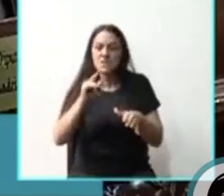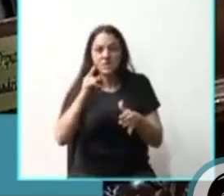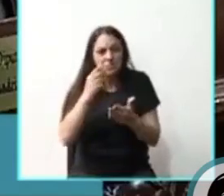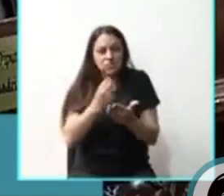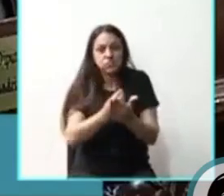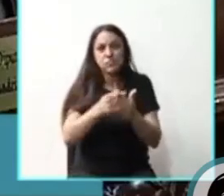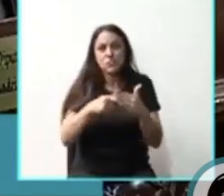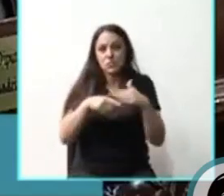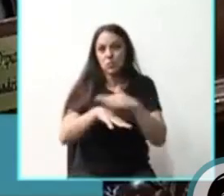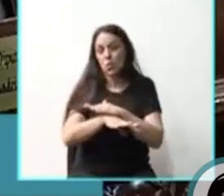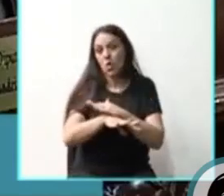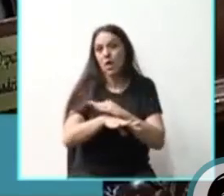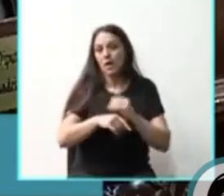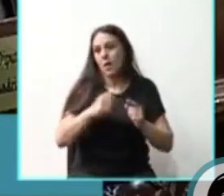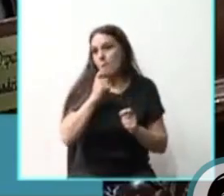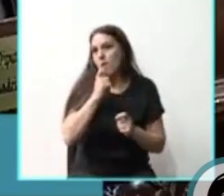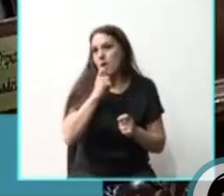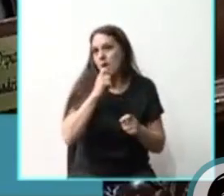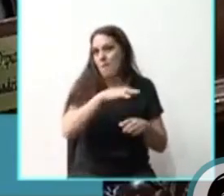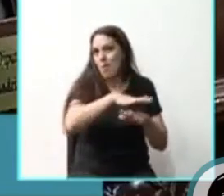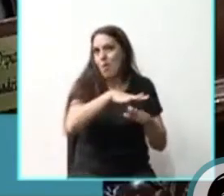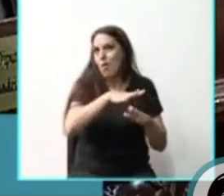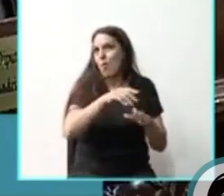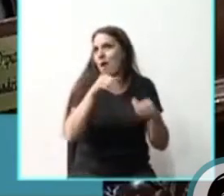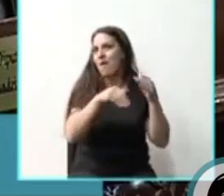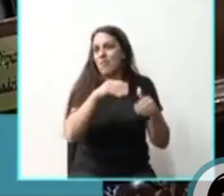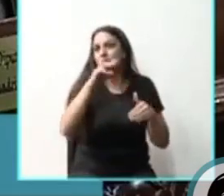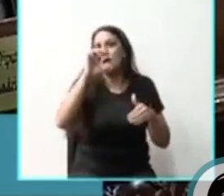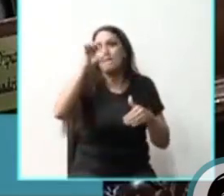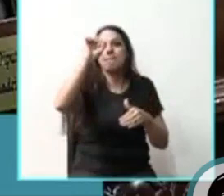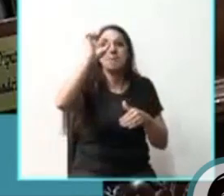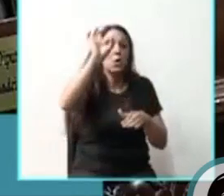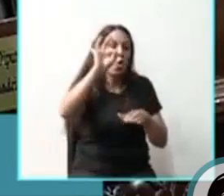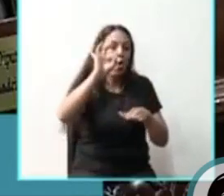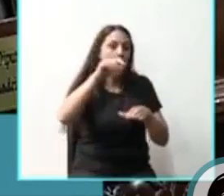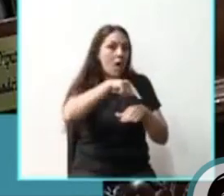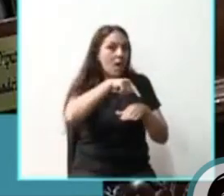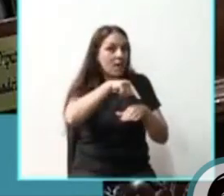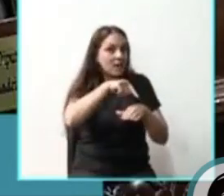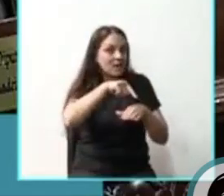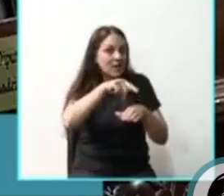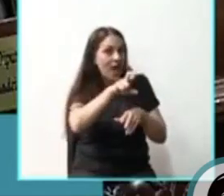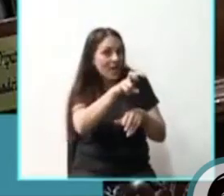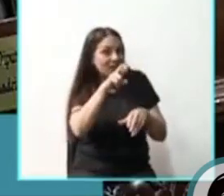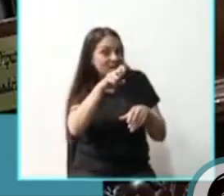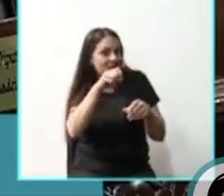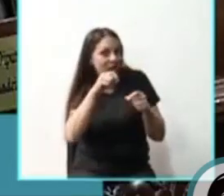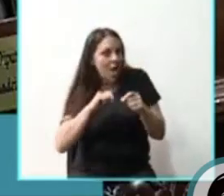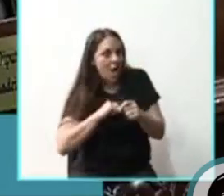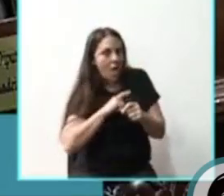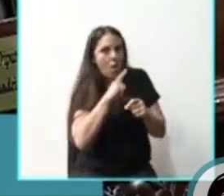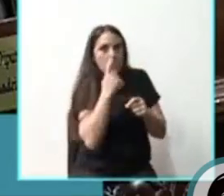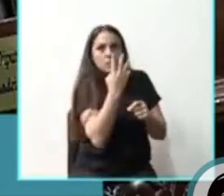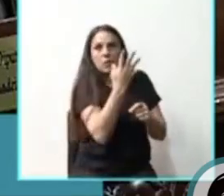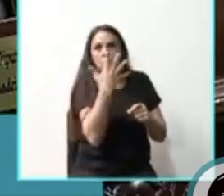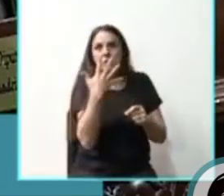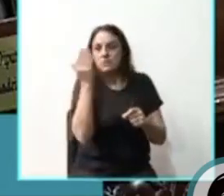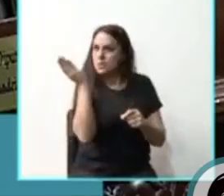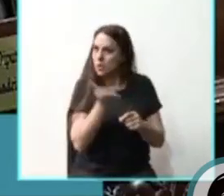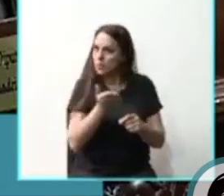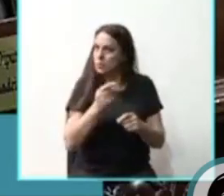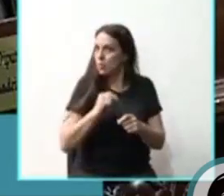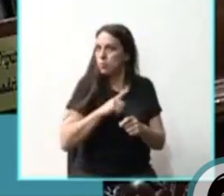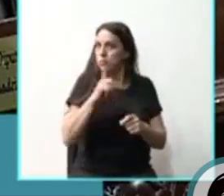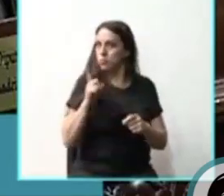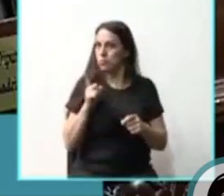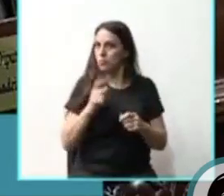de la zona pro por ejemplo digo los alquileres han subido en lo que va del año hasta un 45%